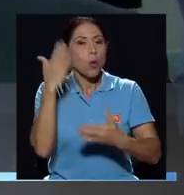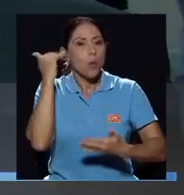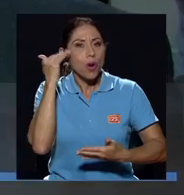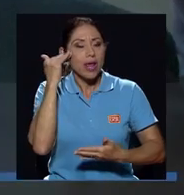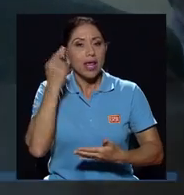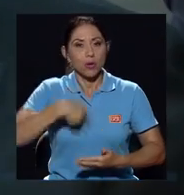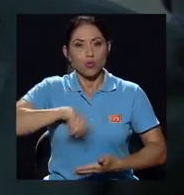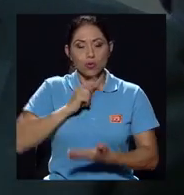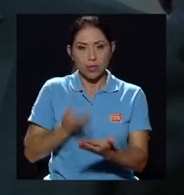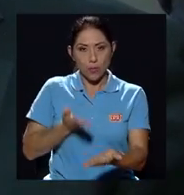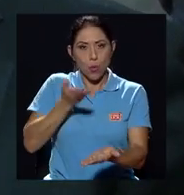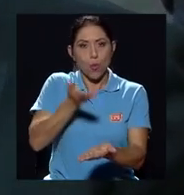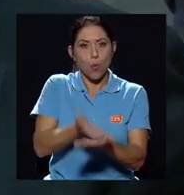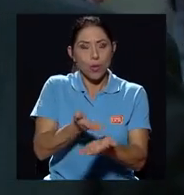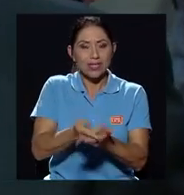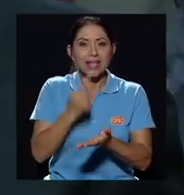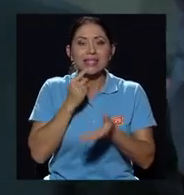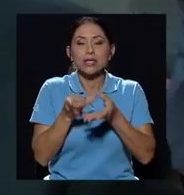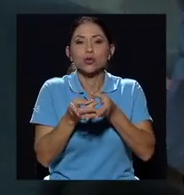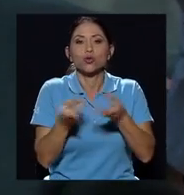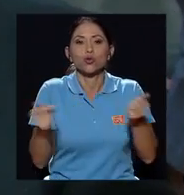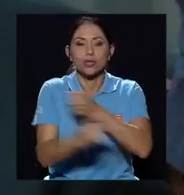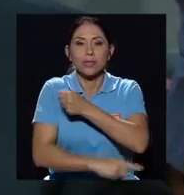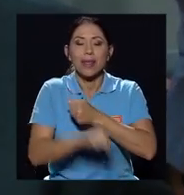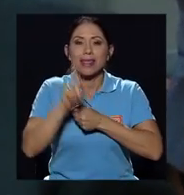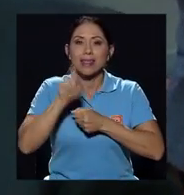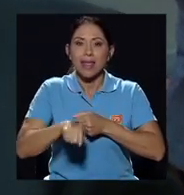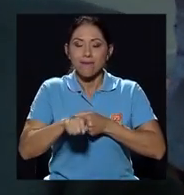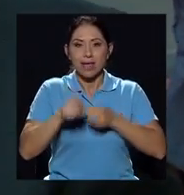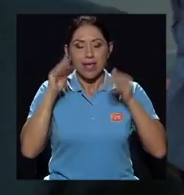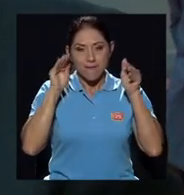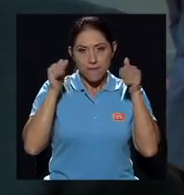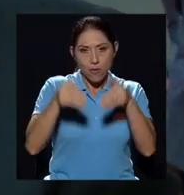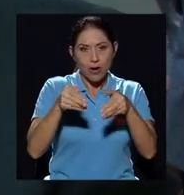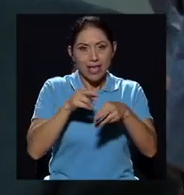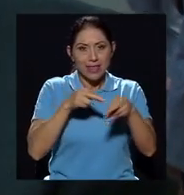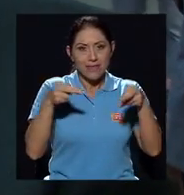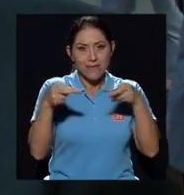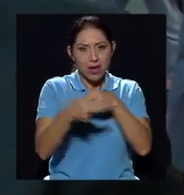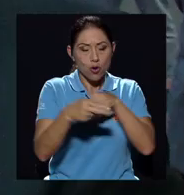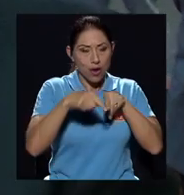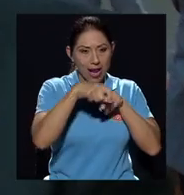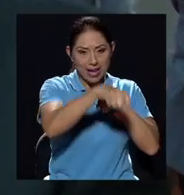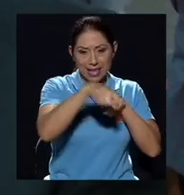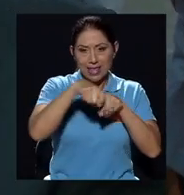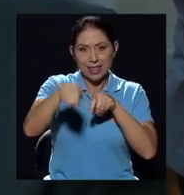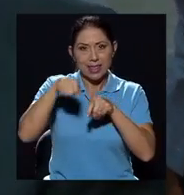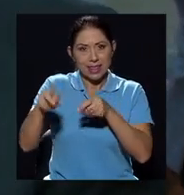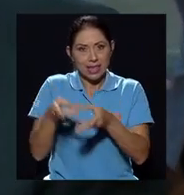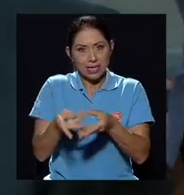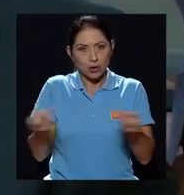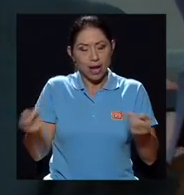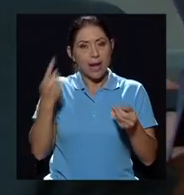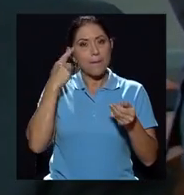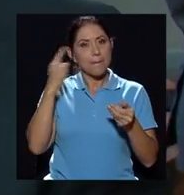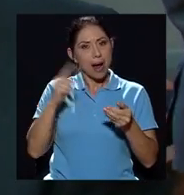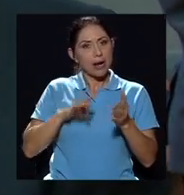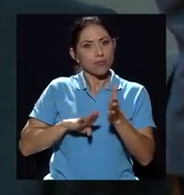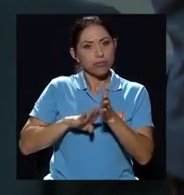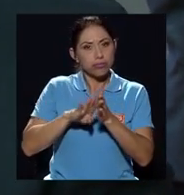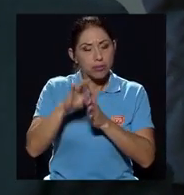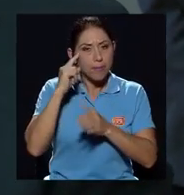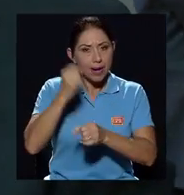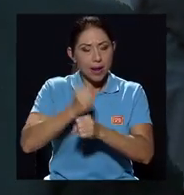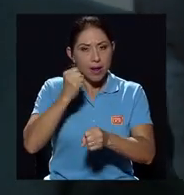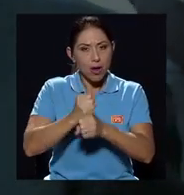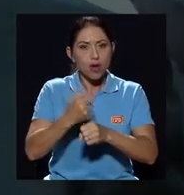las soluciones al país deben tener un enfoque regional y territorial para el empleo, para el progreso. Y yo veo a la universidad y a las